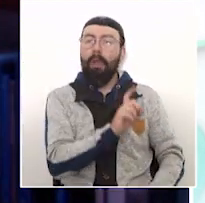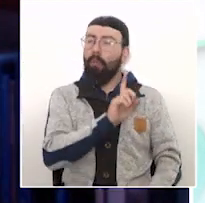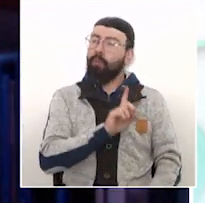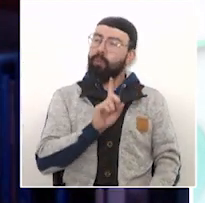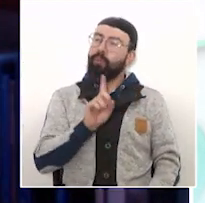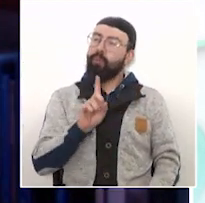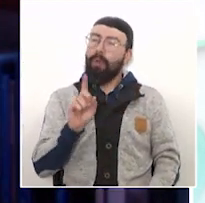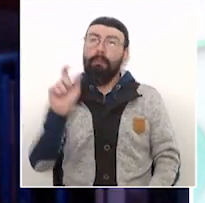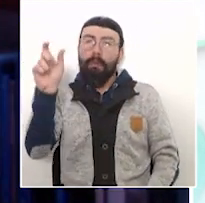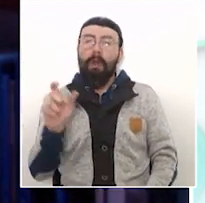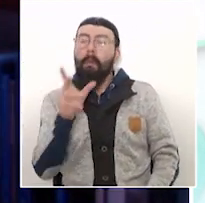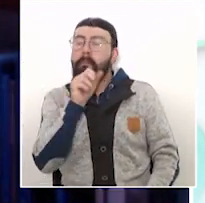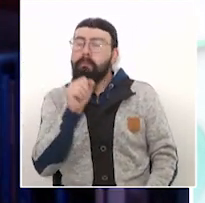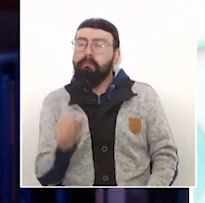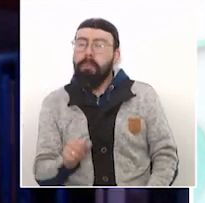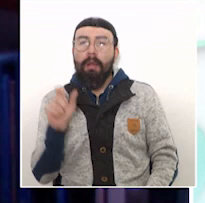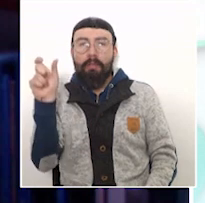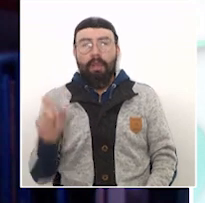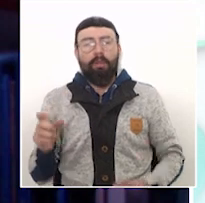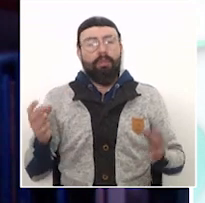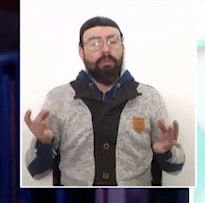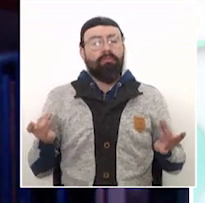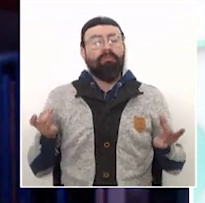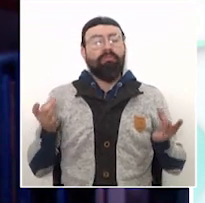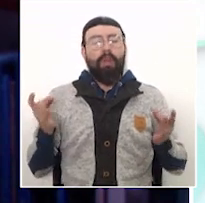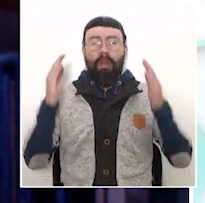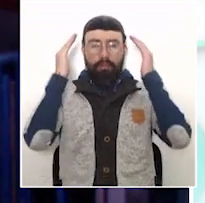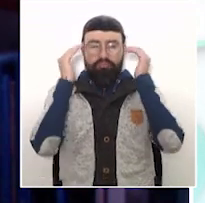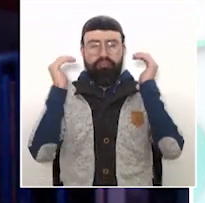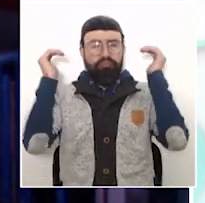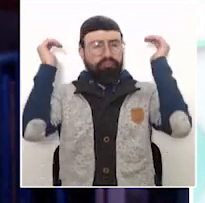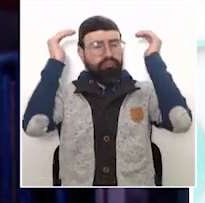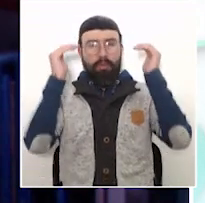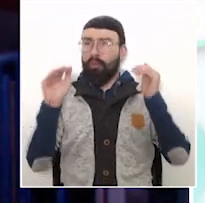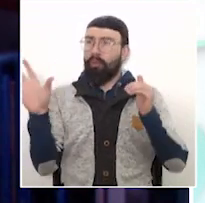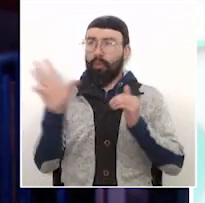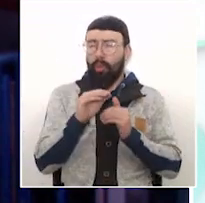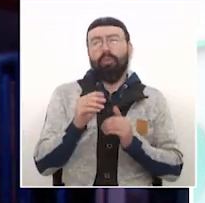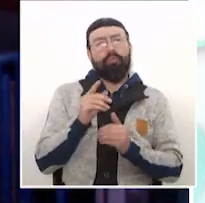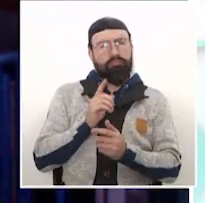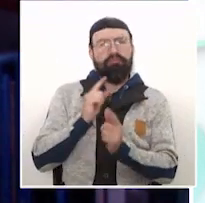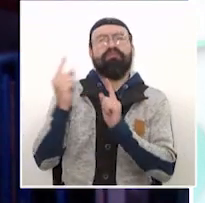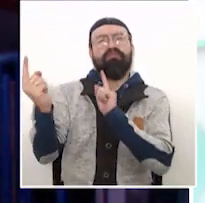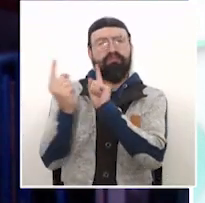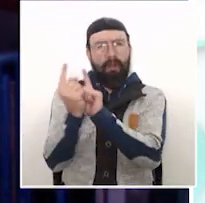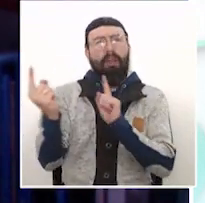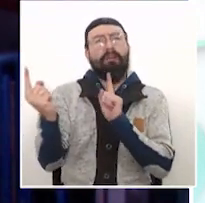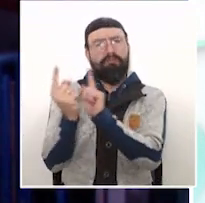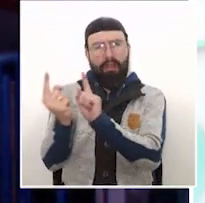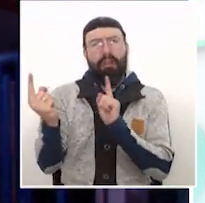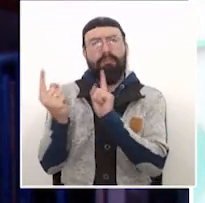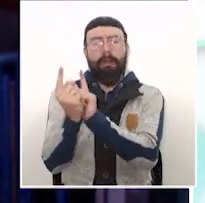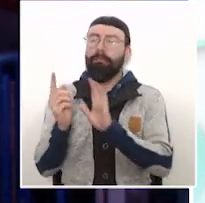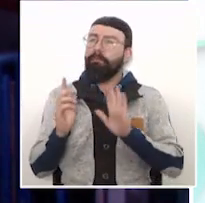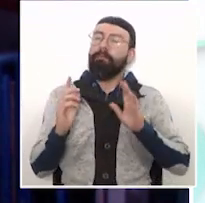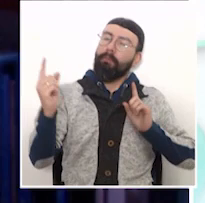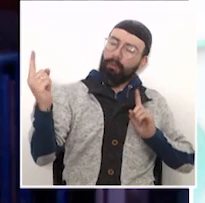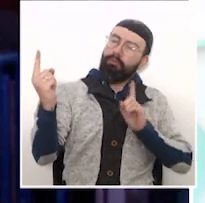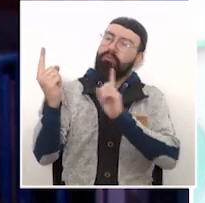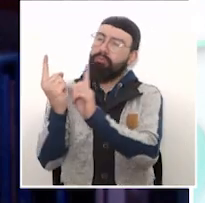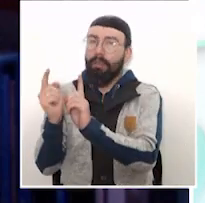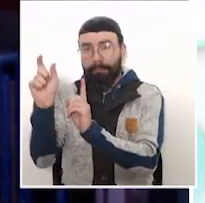sabio anciano que era meditador, iluminado y todo el mundo lo consultaba. Y le dijo: